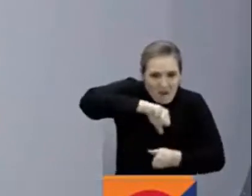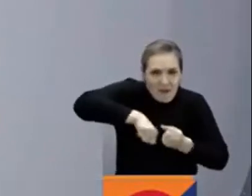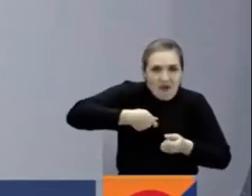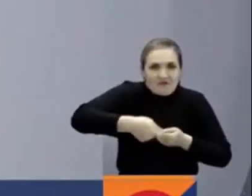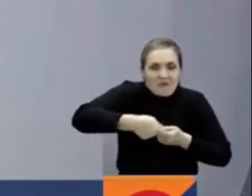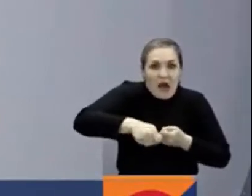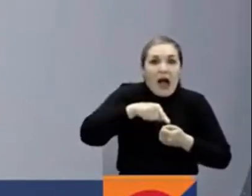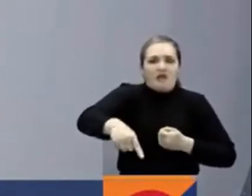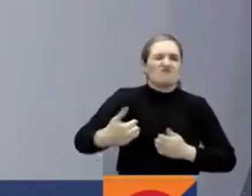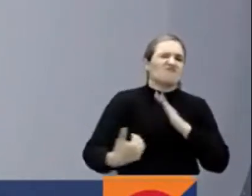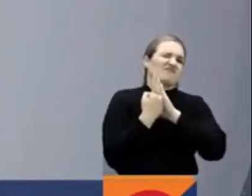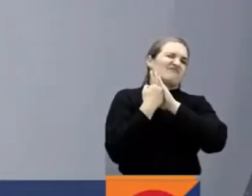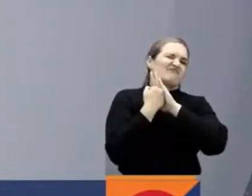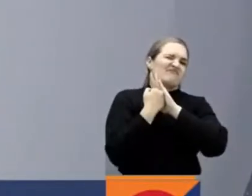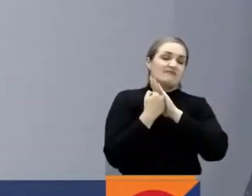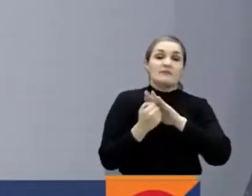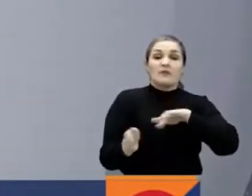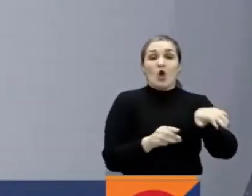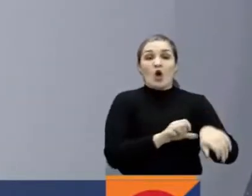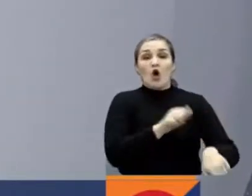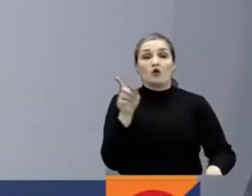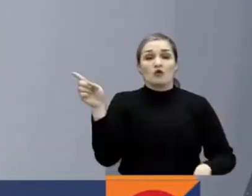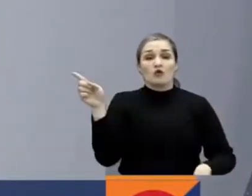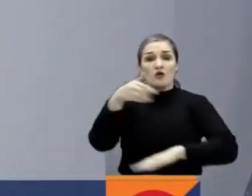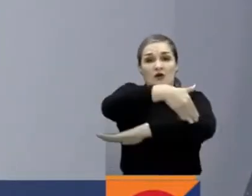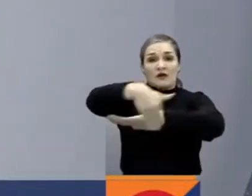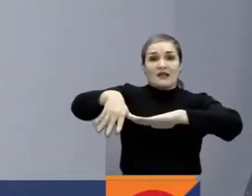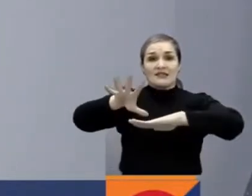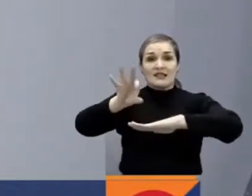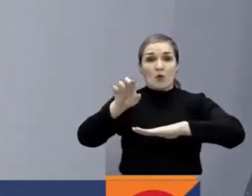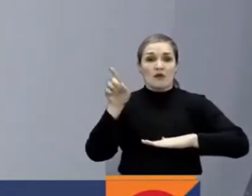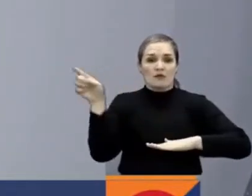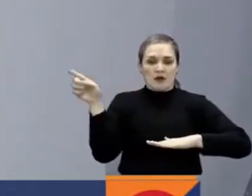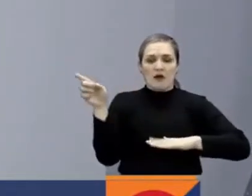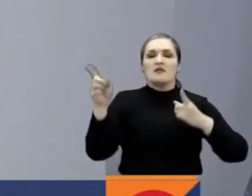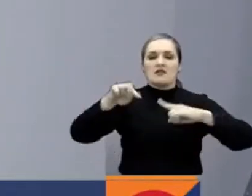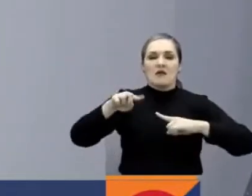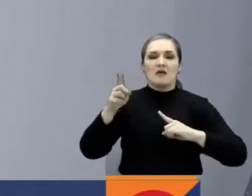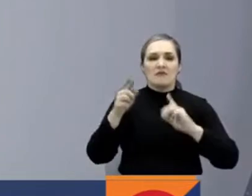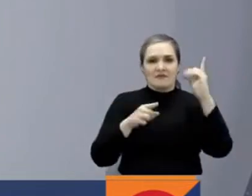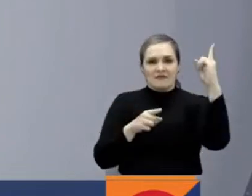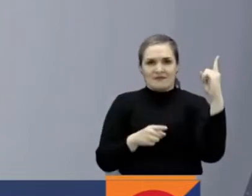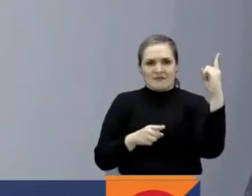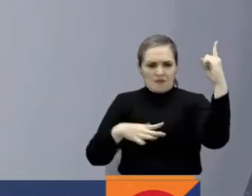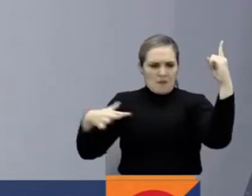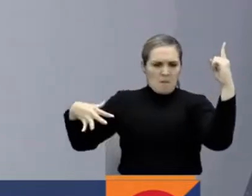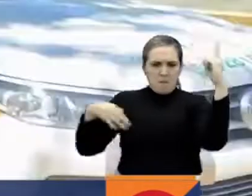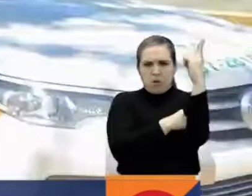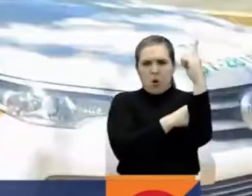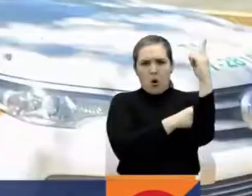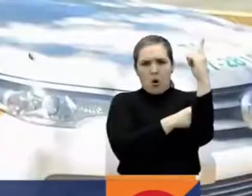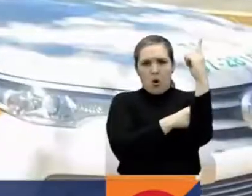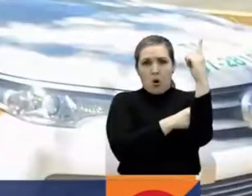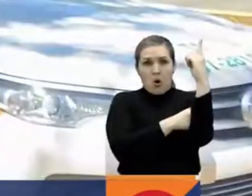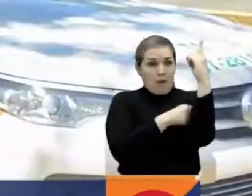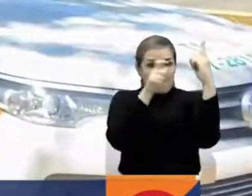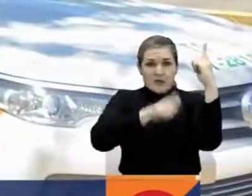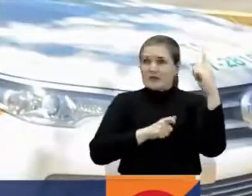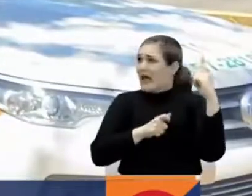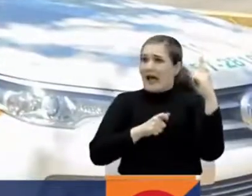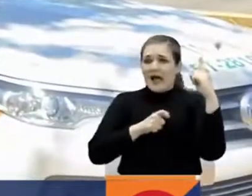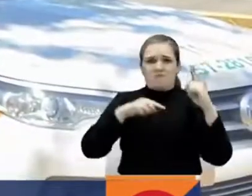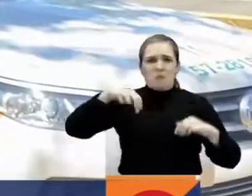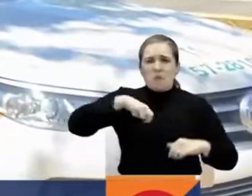40 con carrera 50, el conductor de un vehículo colisionó contra un poste de redes de energía. El hombre se dio a la huida. En estos momentos